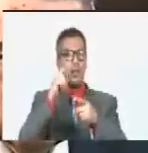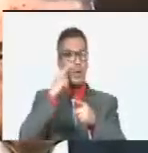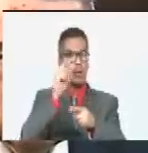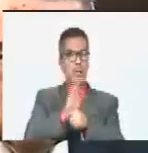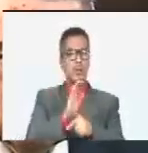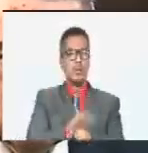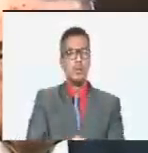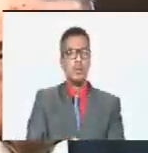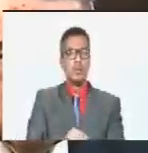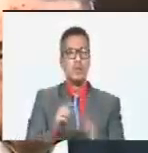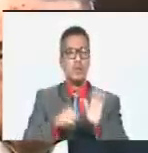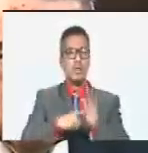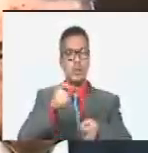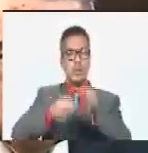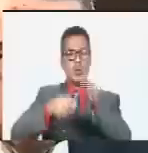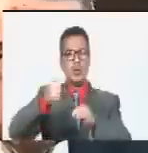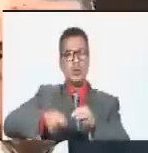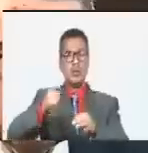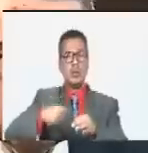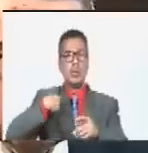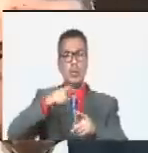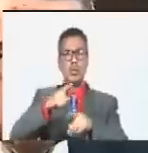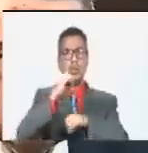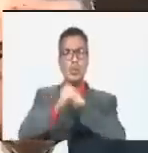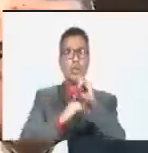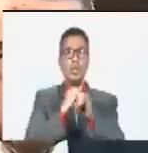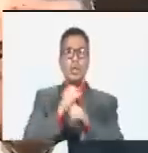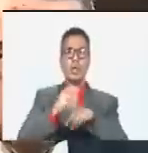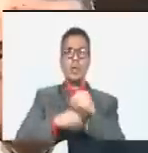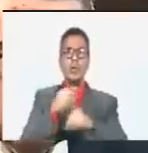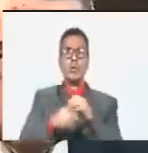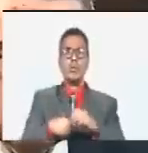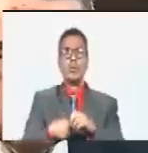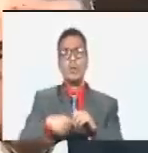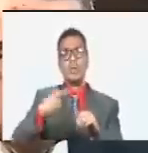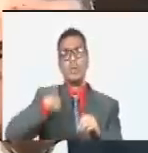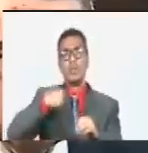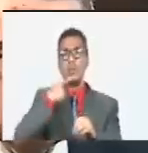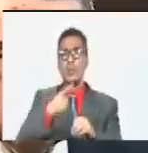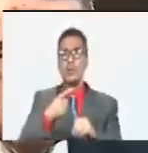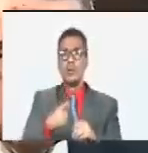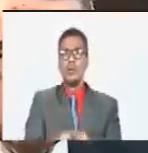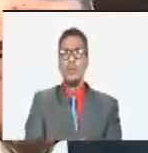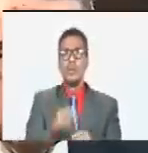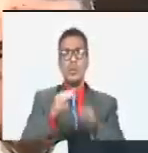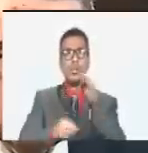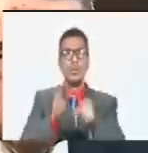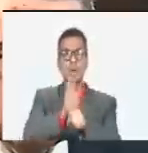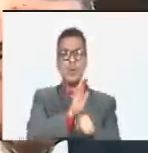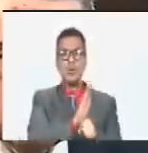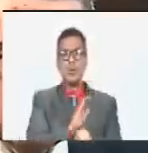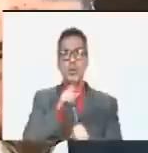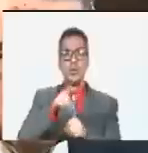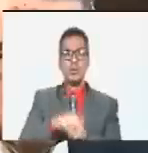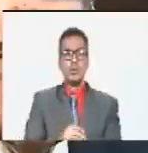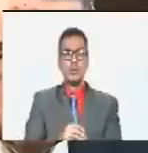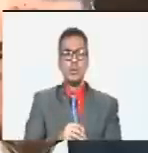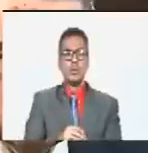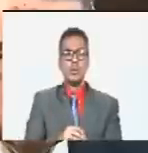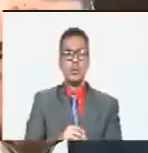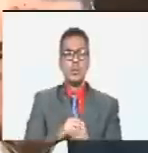la Corte. Ya que la Corte ha sido tan eficiente, tenemos que pedirle a la Corte una medida cautelar que